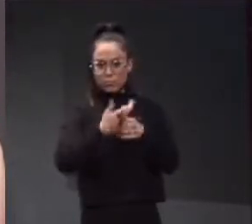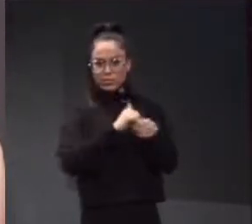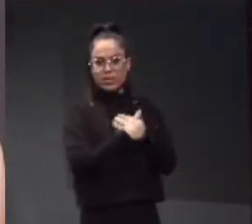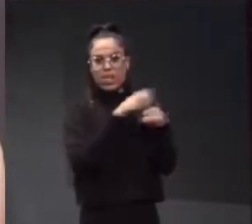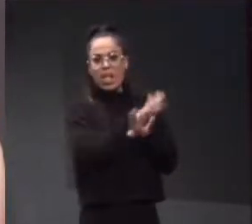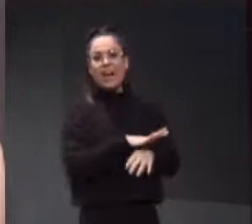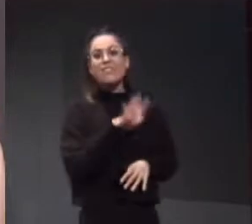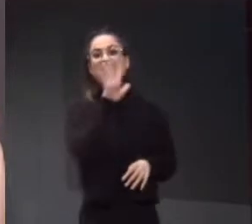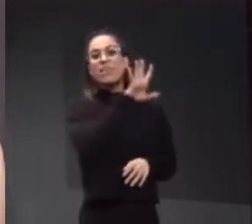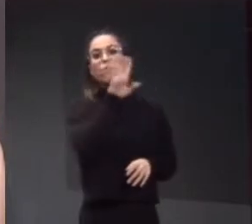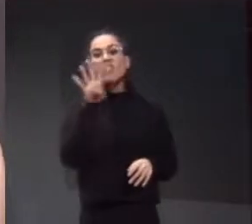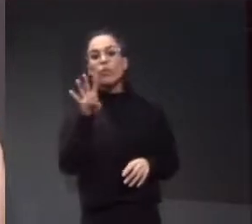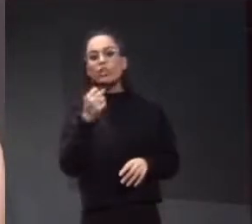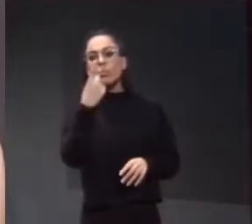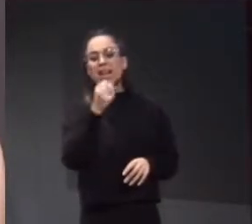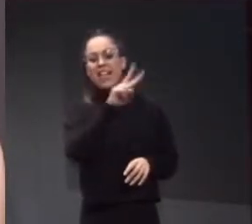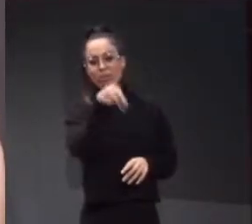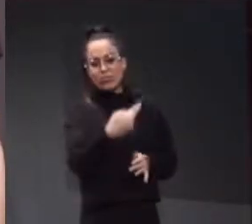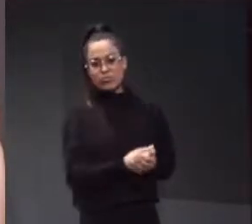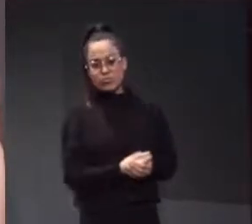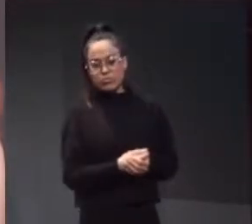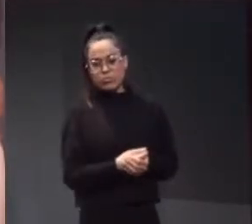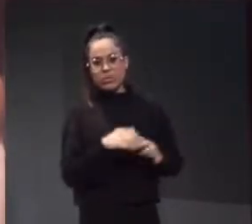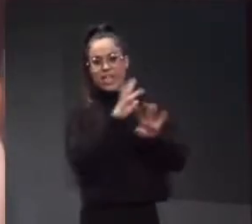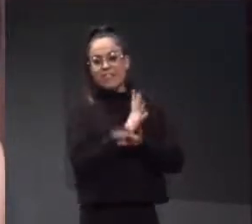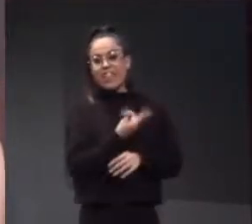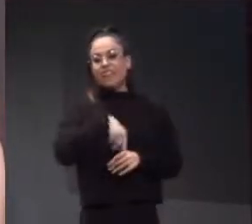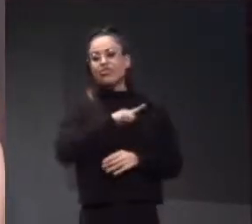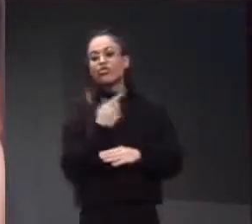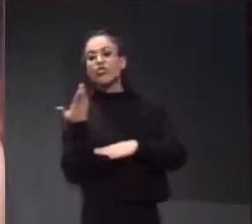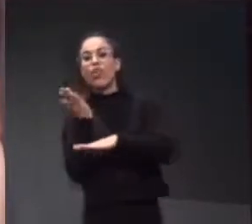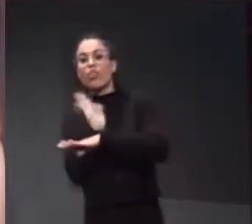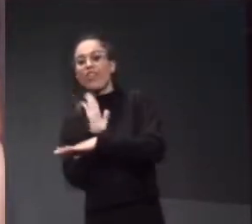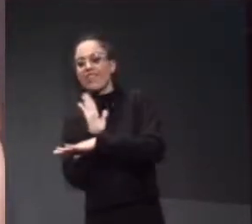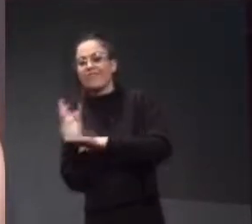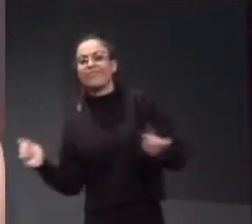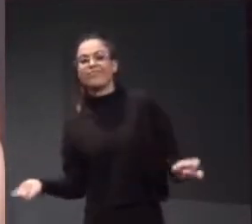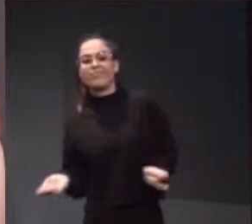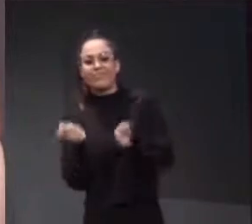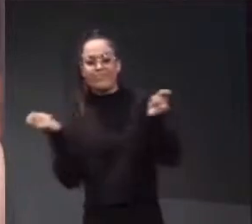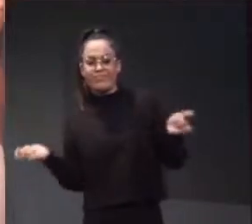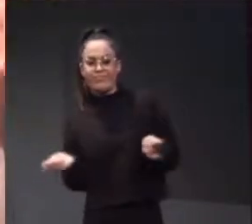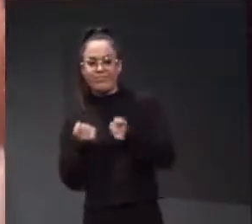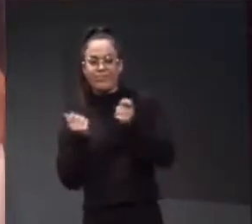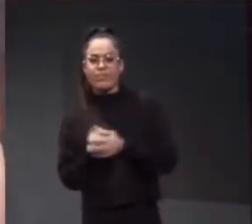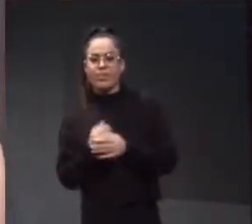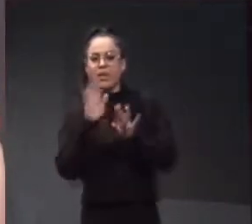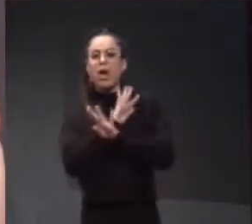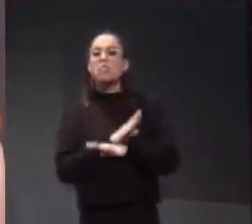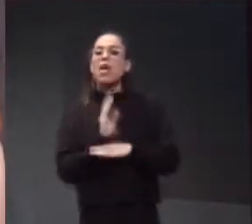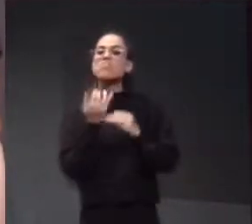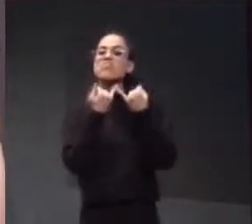54 mil euros o sea con ese dinero es con lo que hemos conseguido que esa película sea viable la hemos llevado a festivales